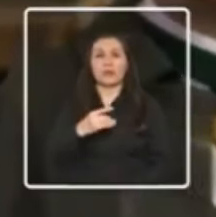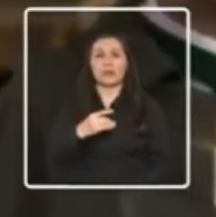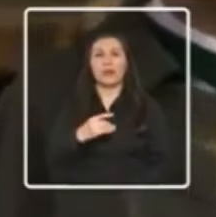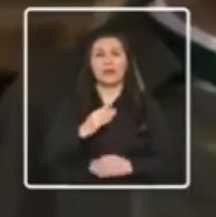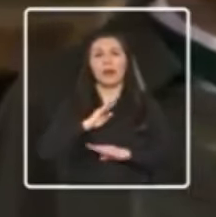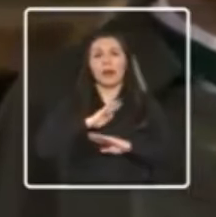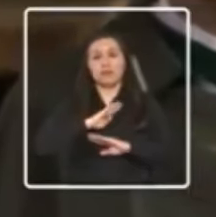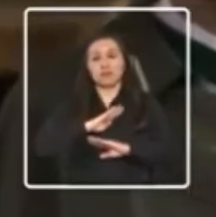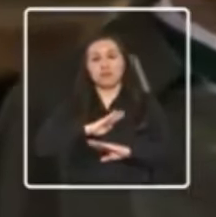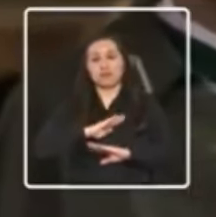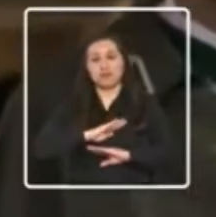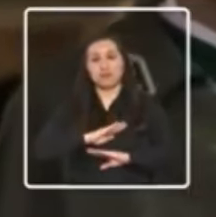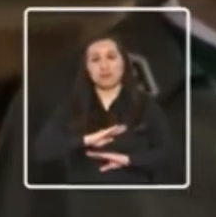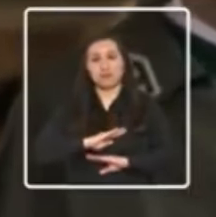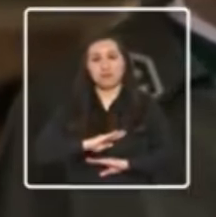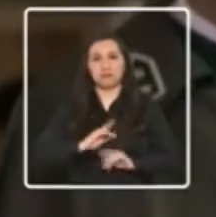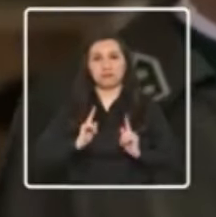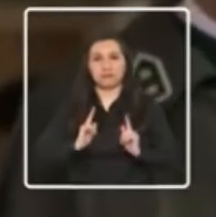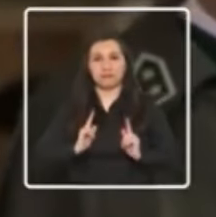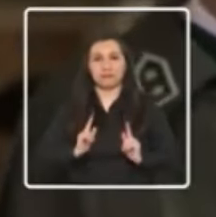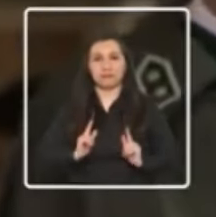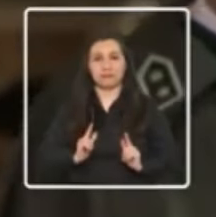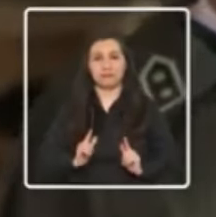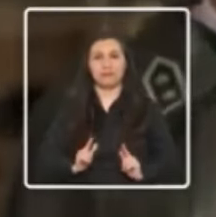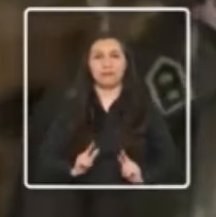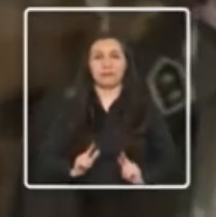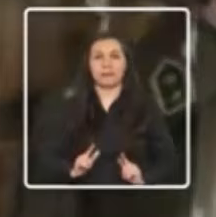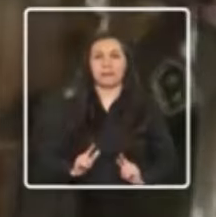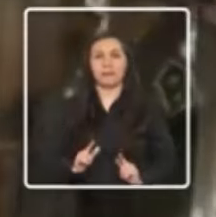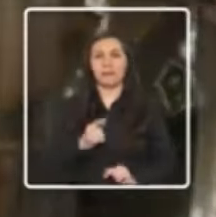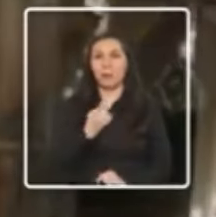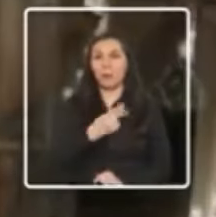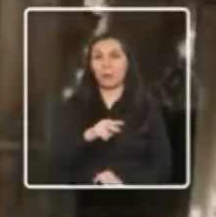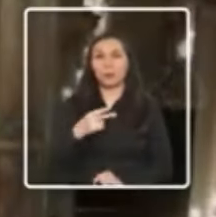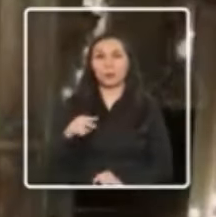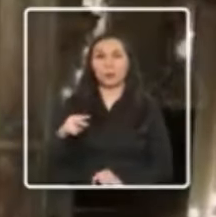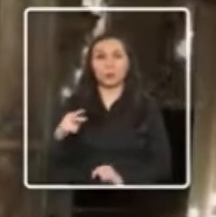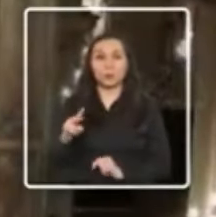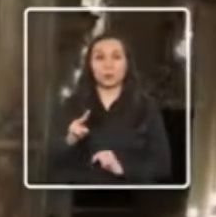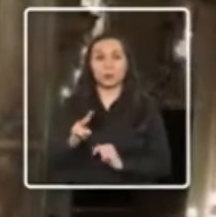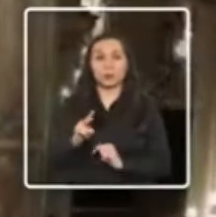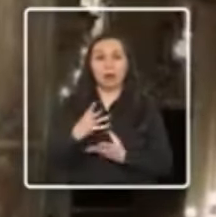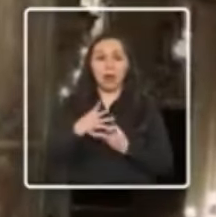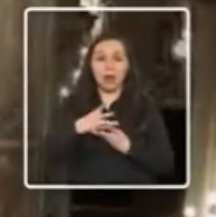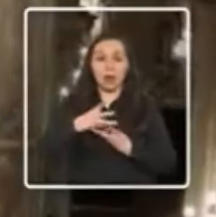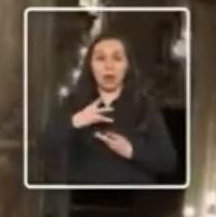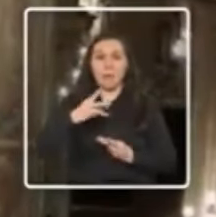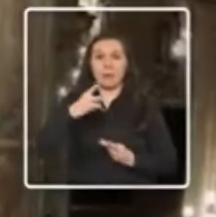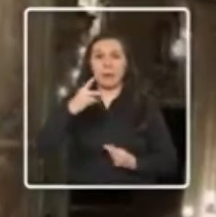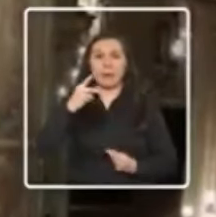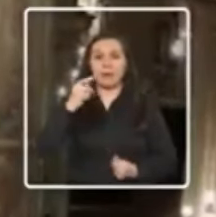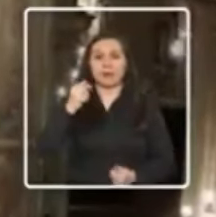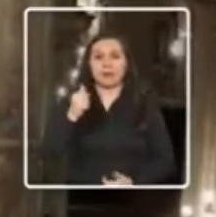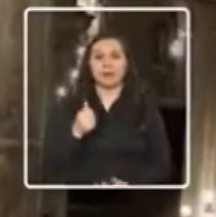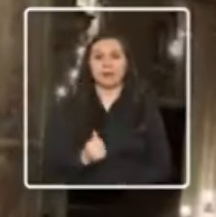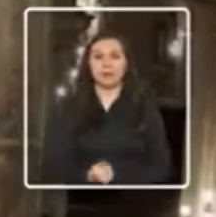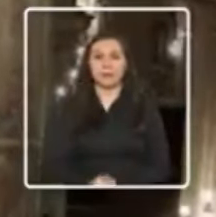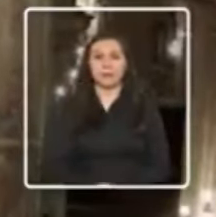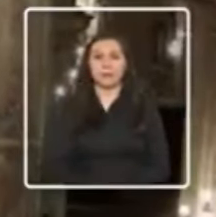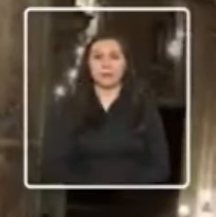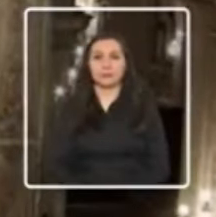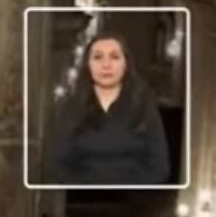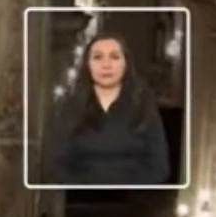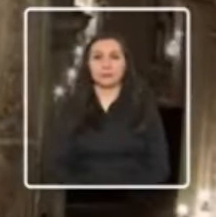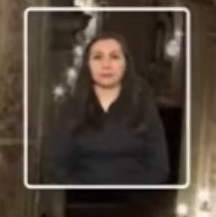del Estado dentro de las cuales se encuentra presidente de la Corte Suprema el presidente del senado y los jefes de las altas